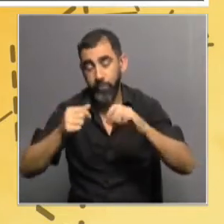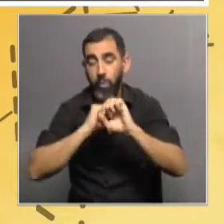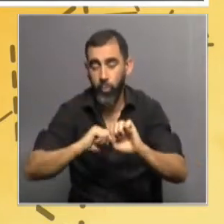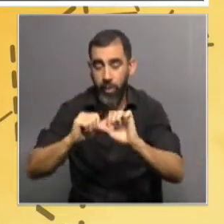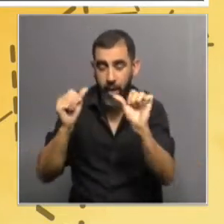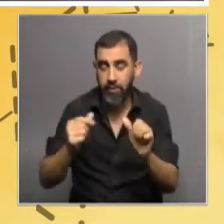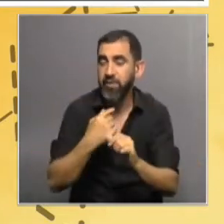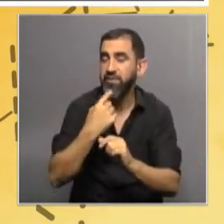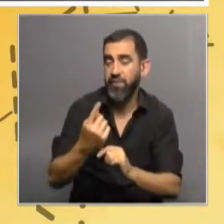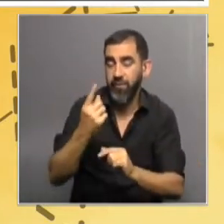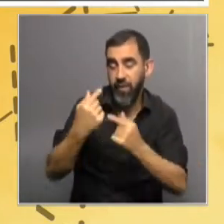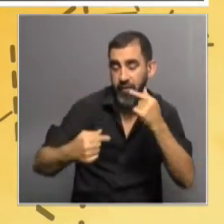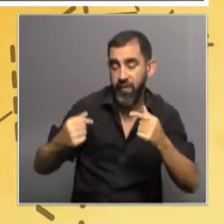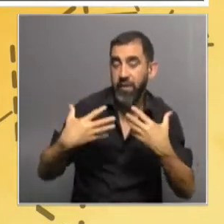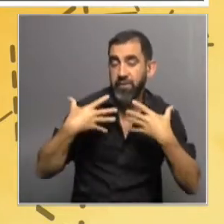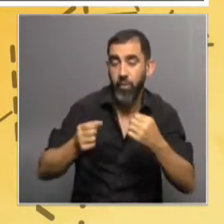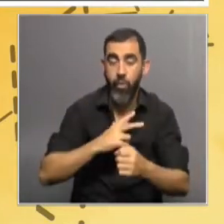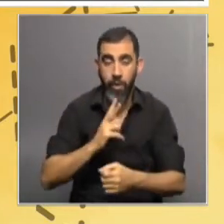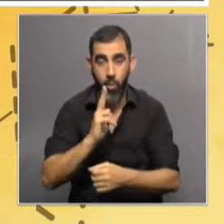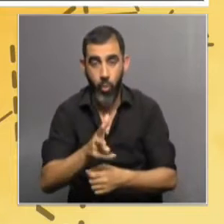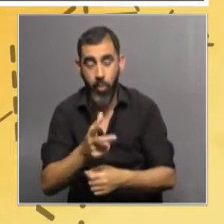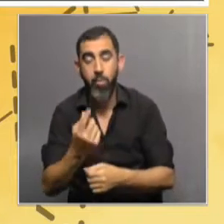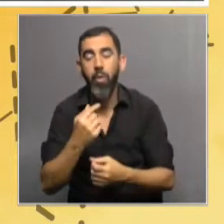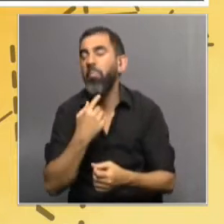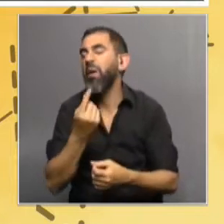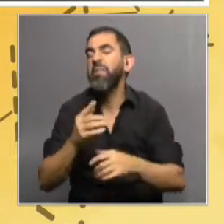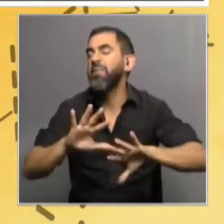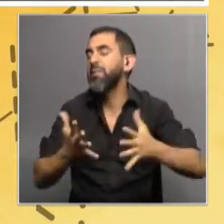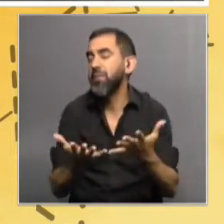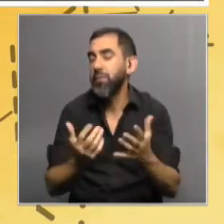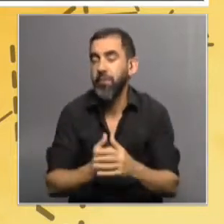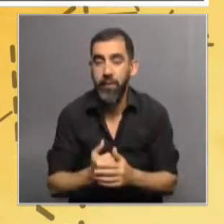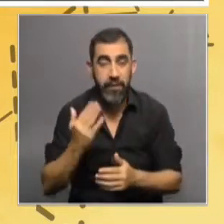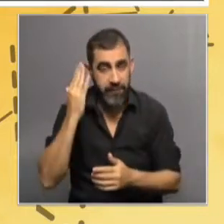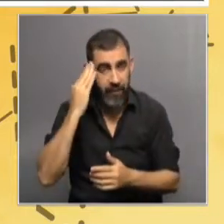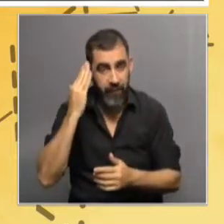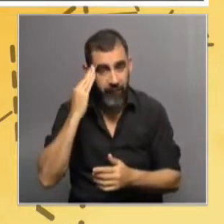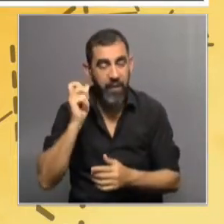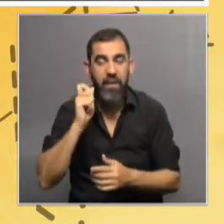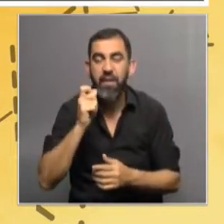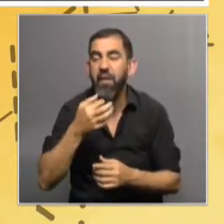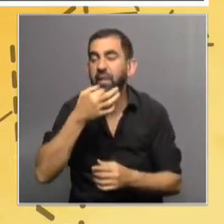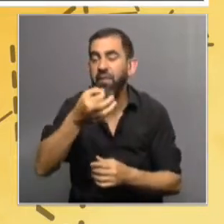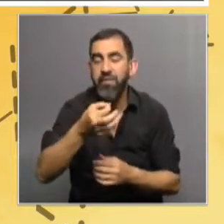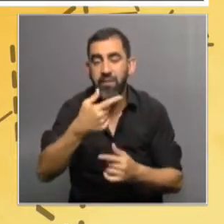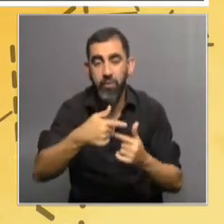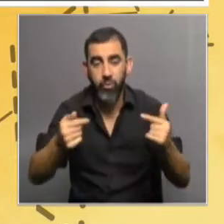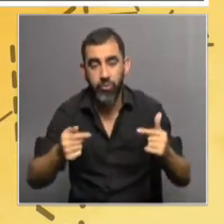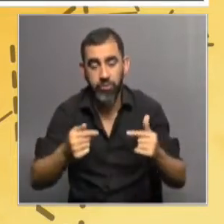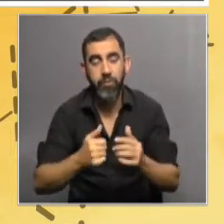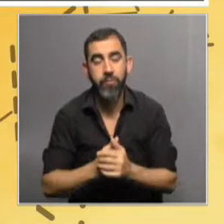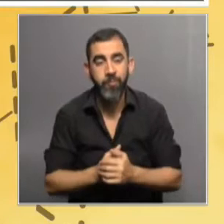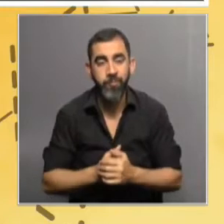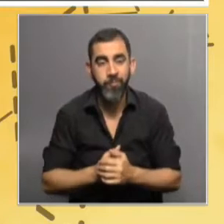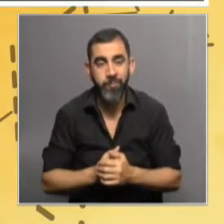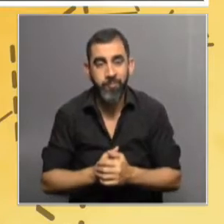aplicación en la salud del ser humano pero para qué sirve eso para qué sirve saber eso quién lo interpreta un poco charlamos de eso en el primer